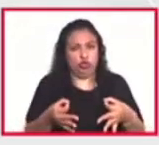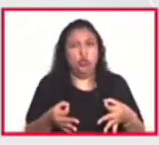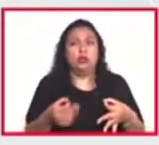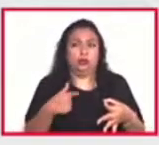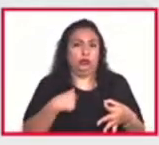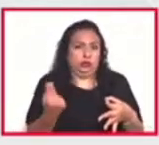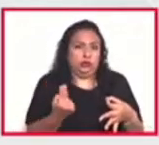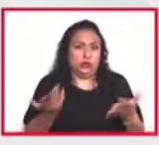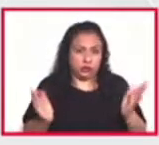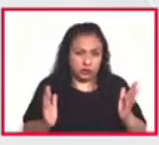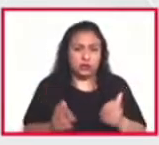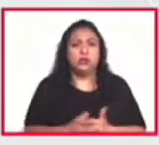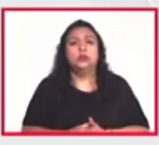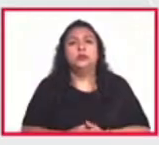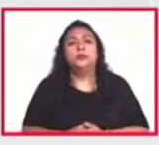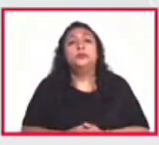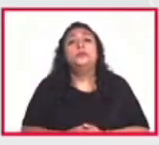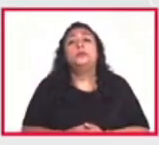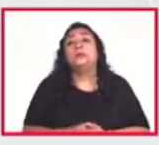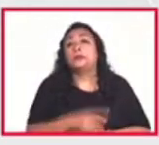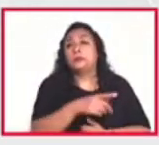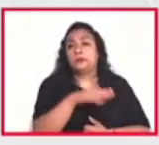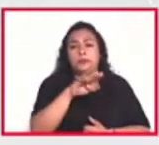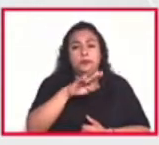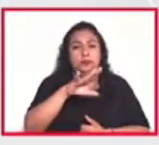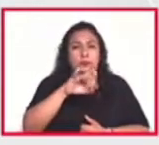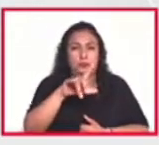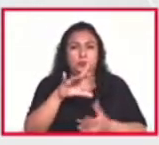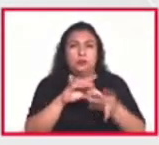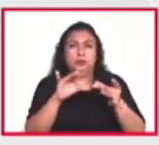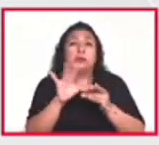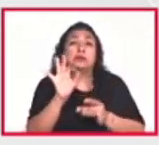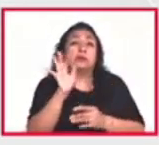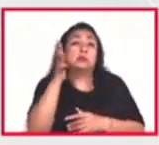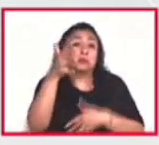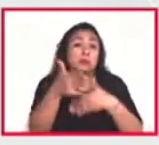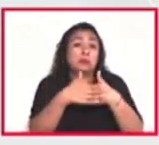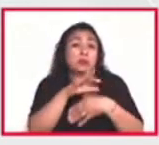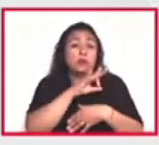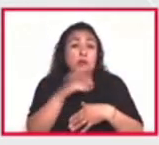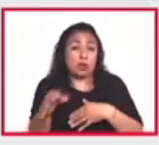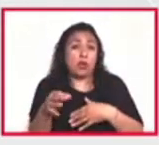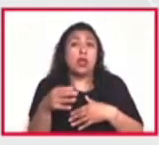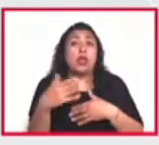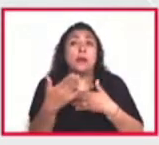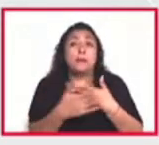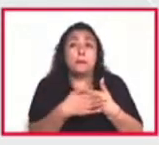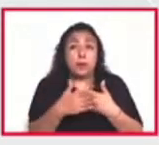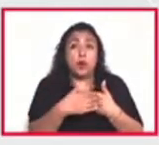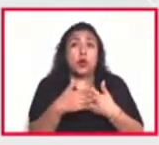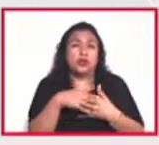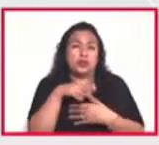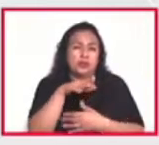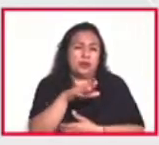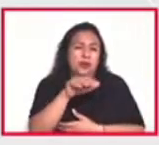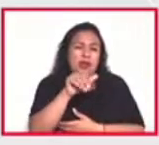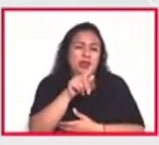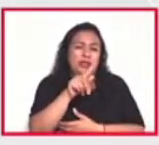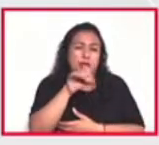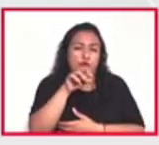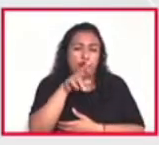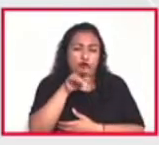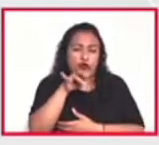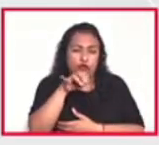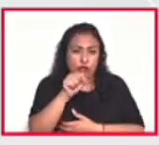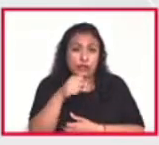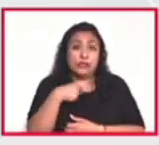necesitan. Miquel Francés adelantó lo que podría ser la dinámica para la próxima edición de TV Morfosis.